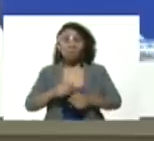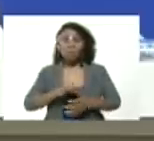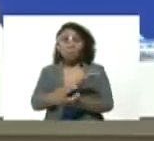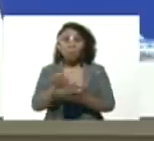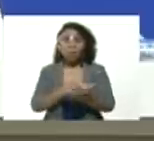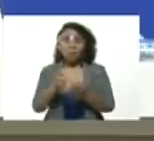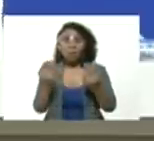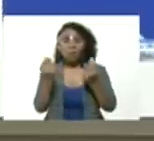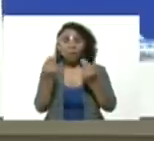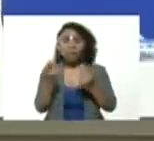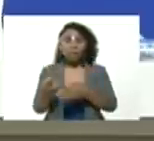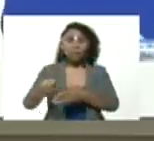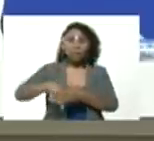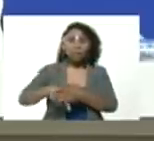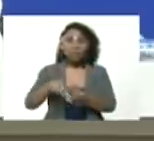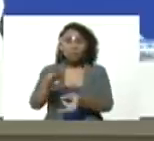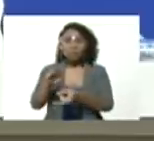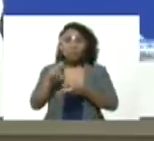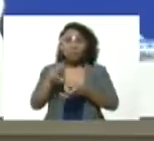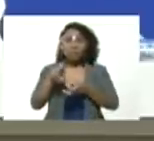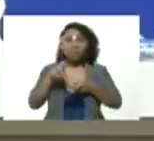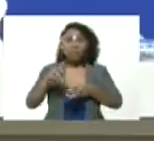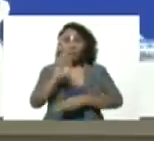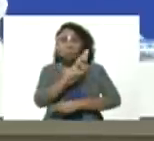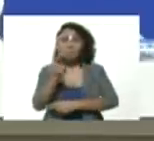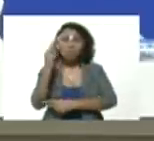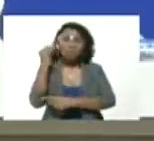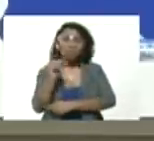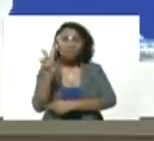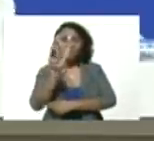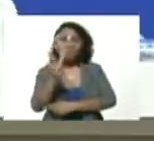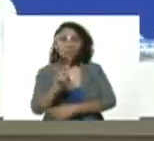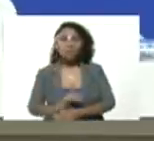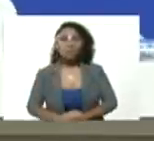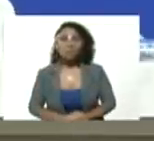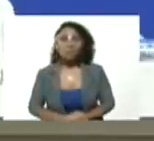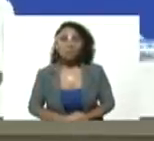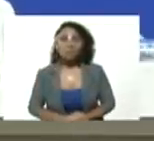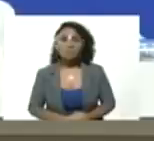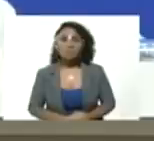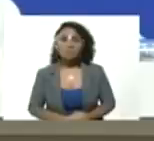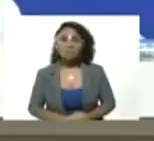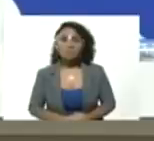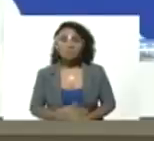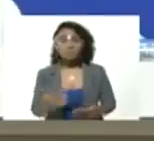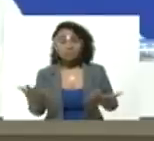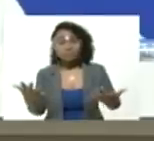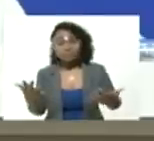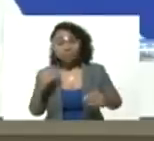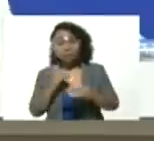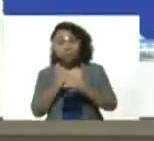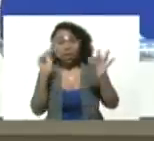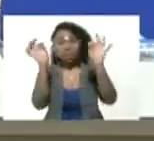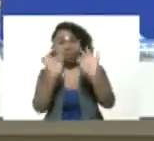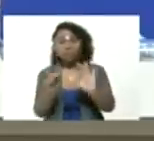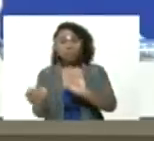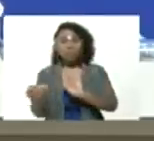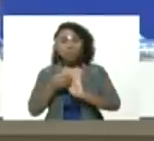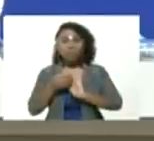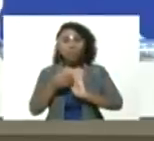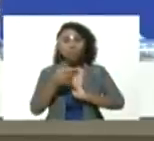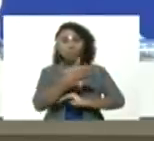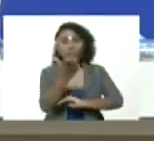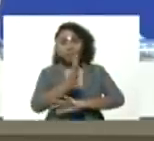ingresos en divisas de la República Bolivariana de Venezuela. Bueno, igualmente afectó lo que